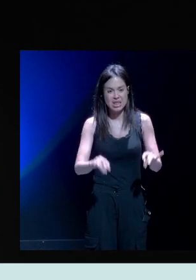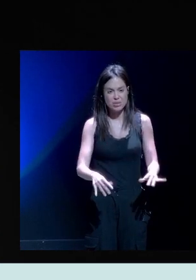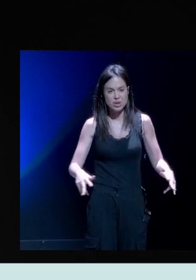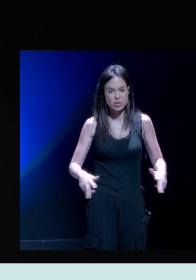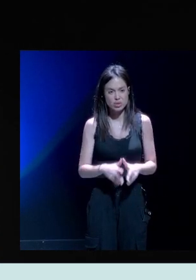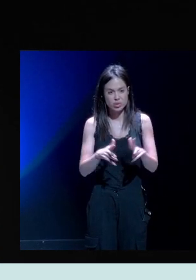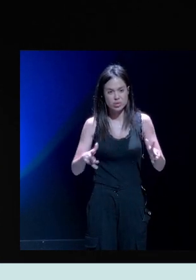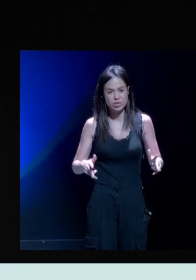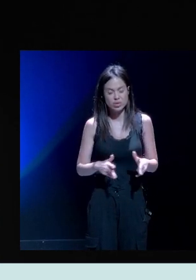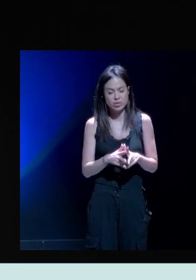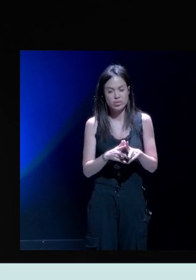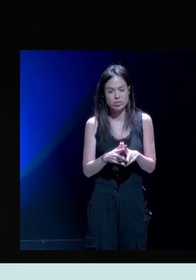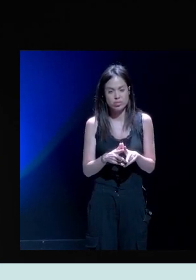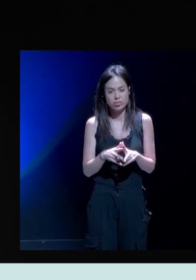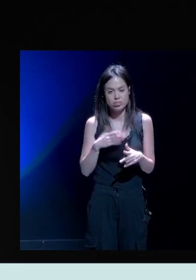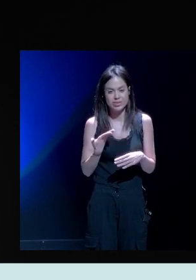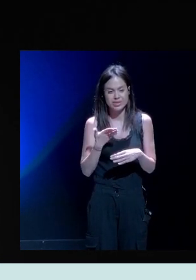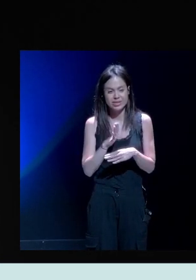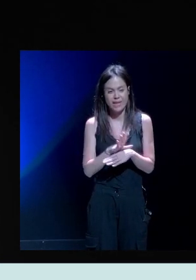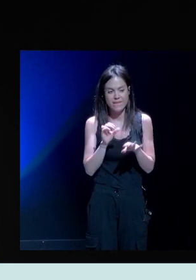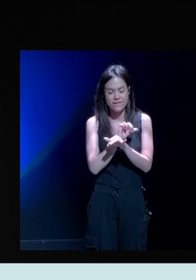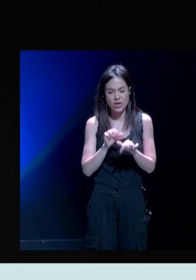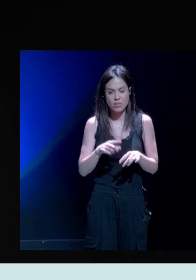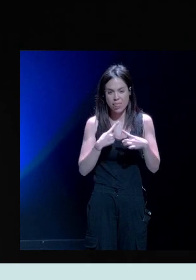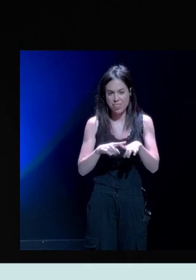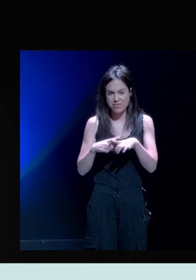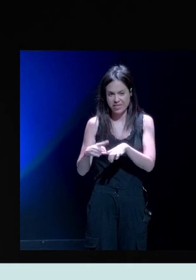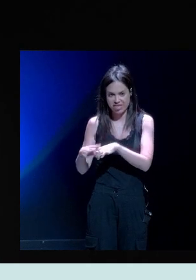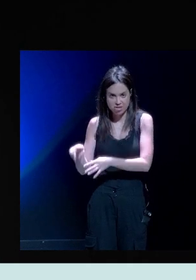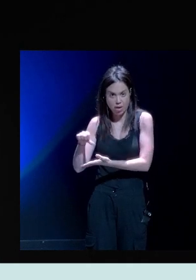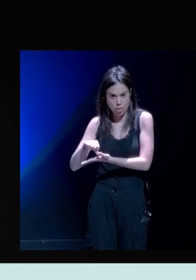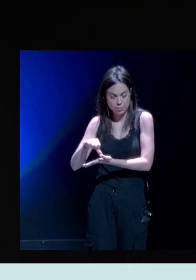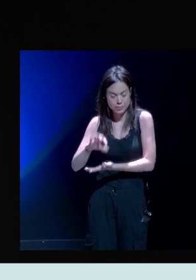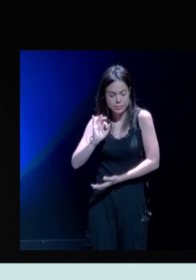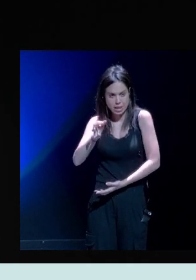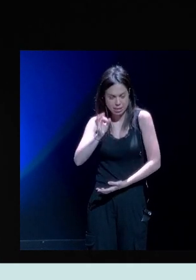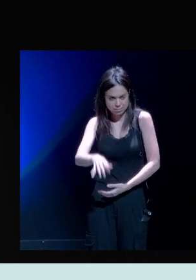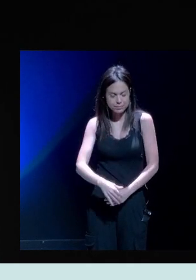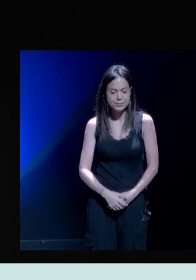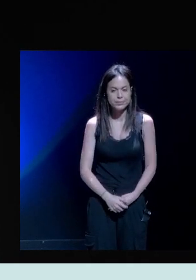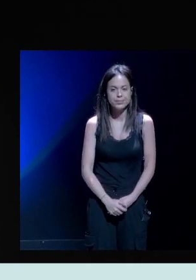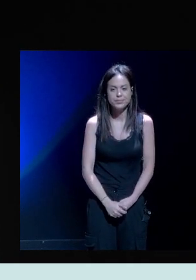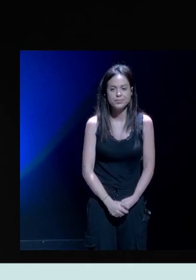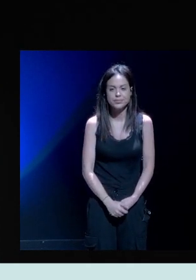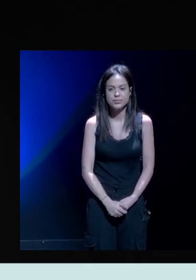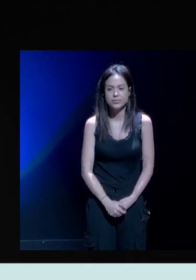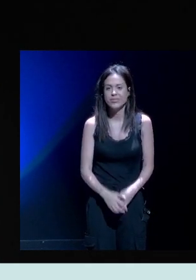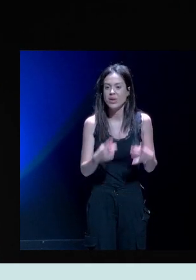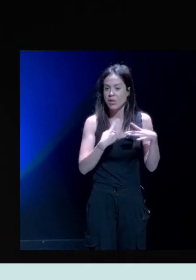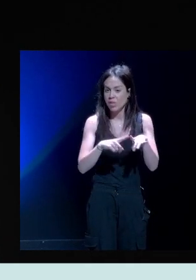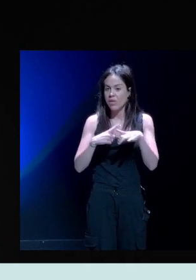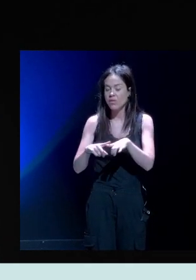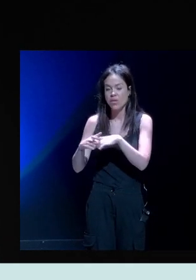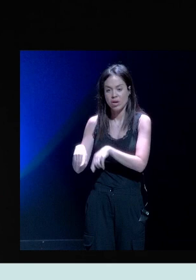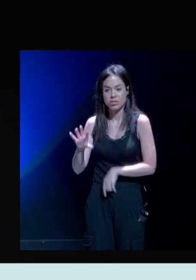se plantea de una manera diferente que en las ciudades, ¿verdad? Sin embargo, a pesar de las diferencias, me parece que